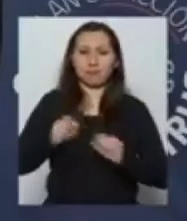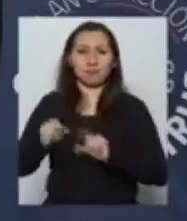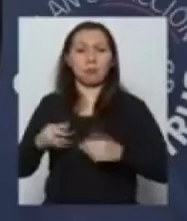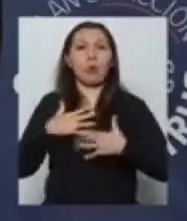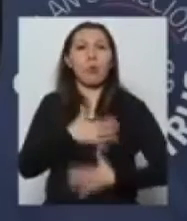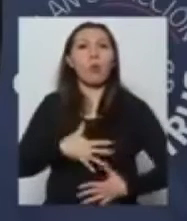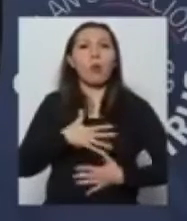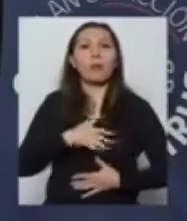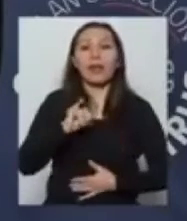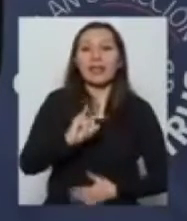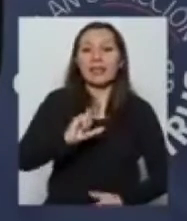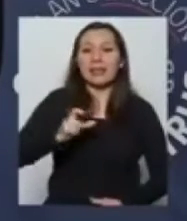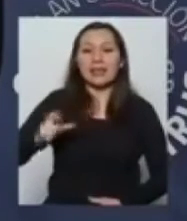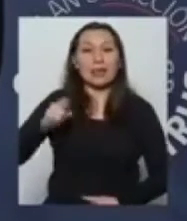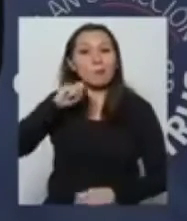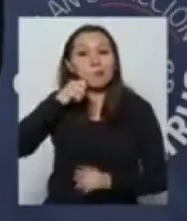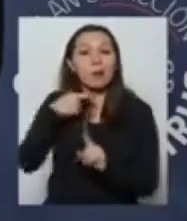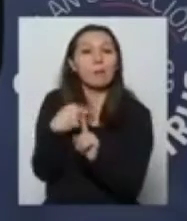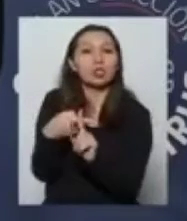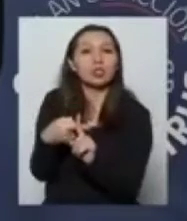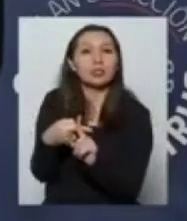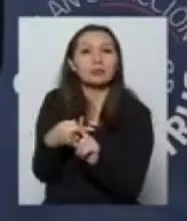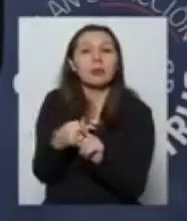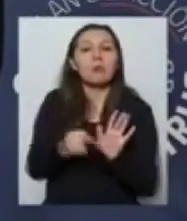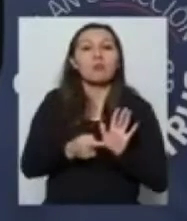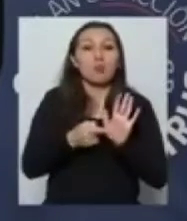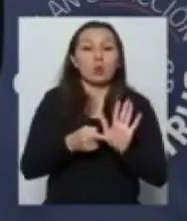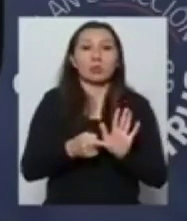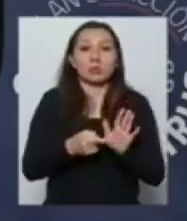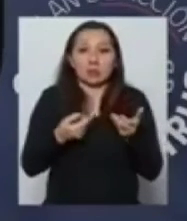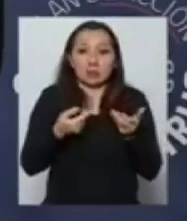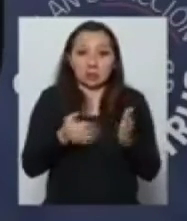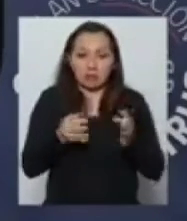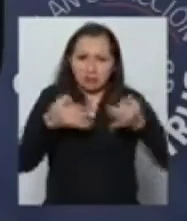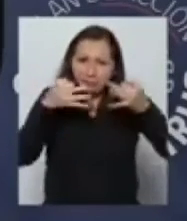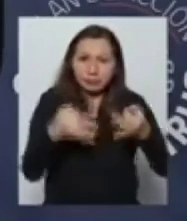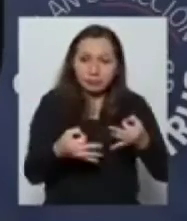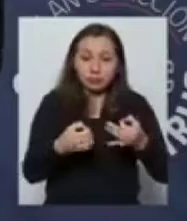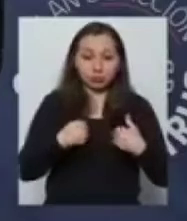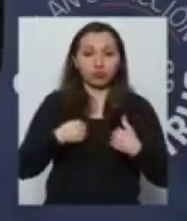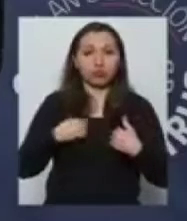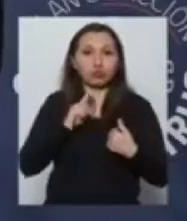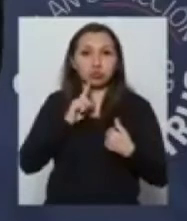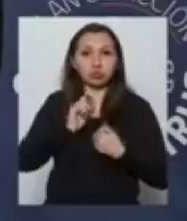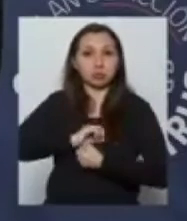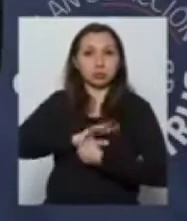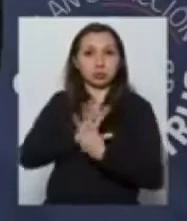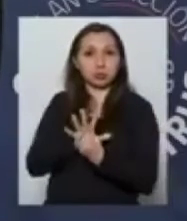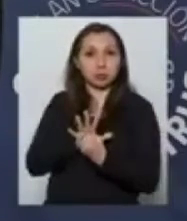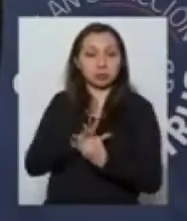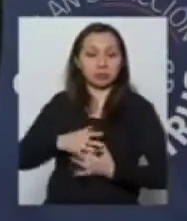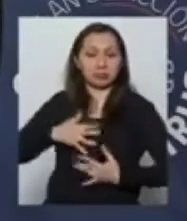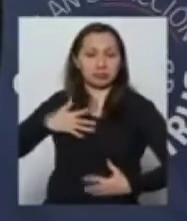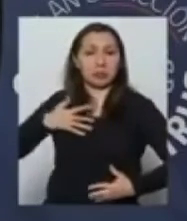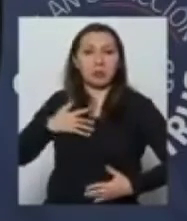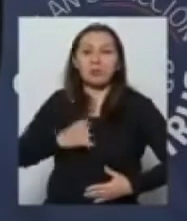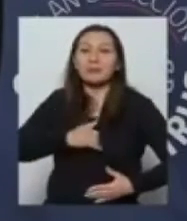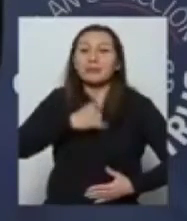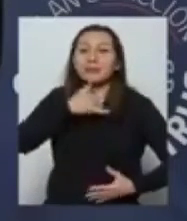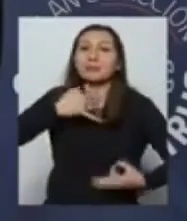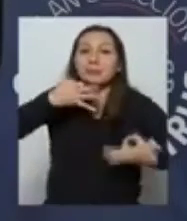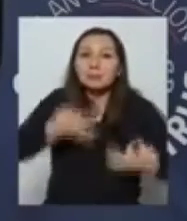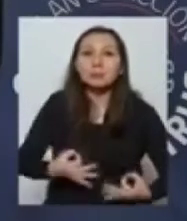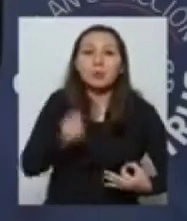IgG positivo que demuestra a ciencia cierta que tuvo la infección, pero que no podemos